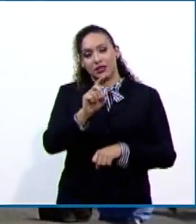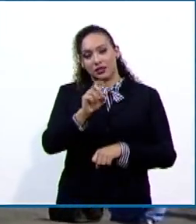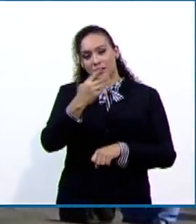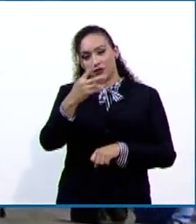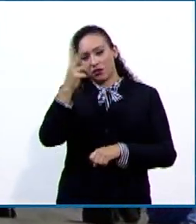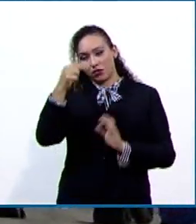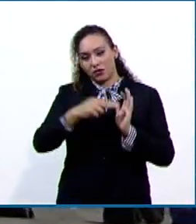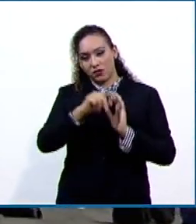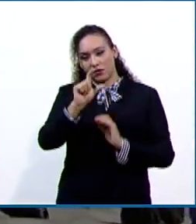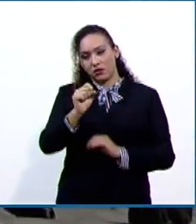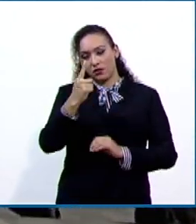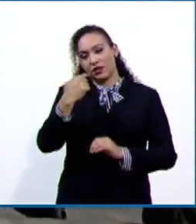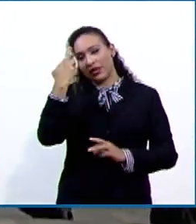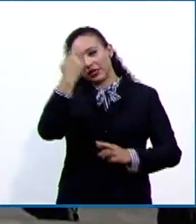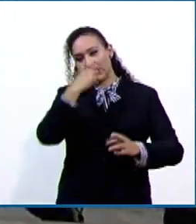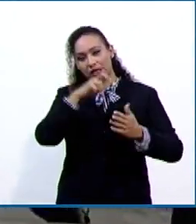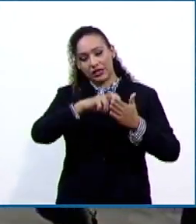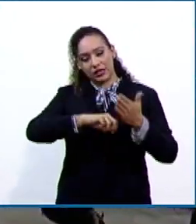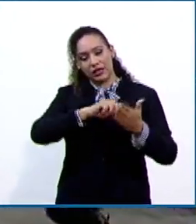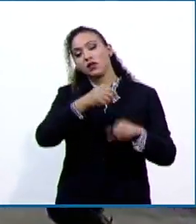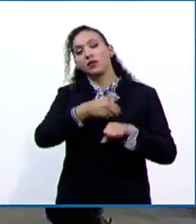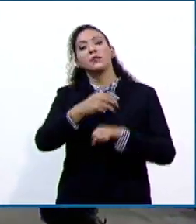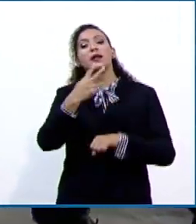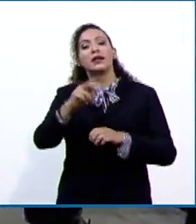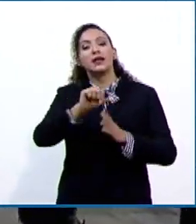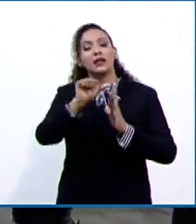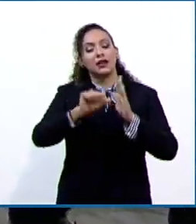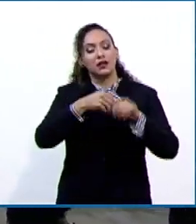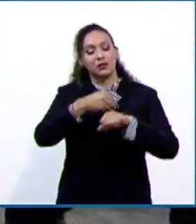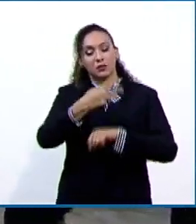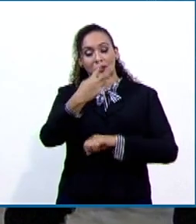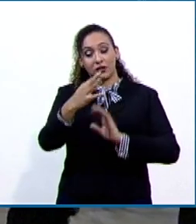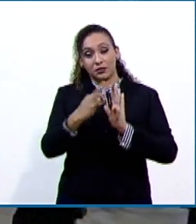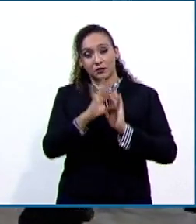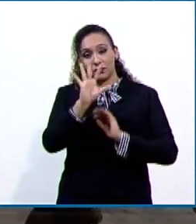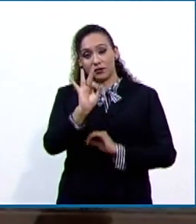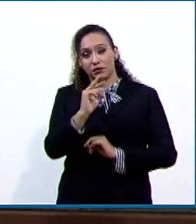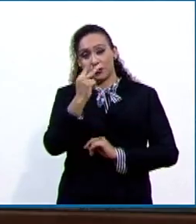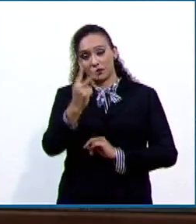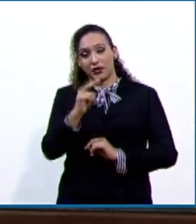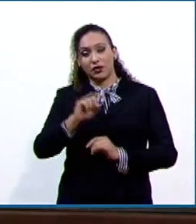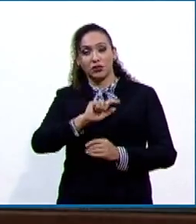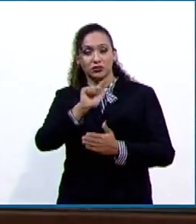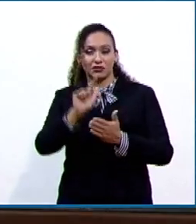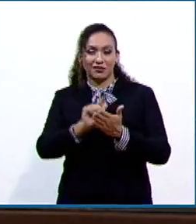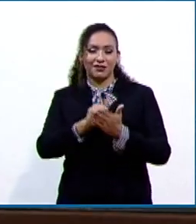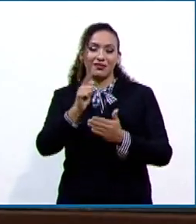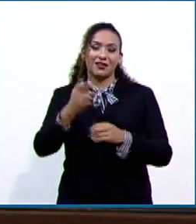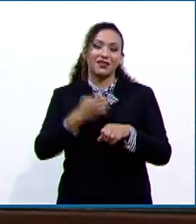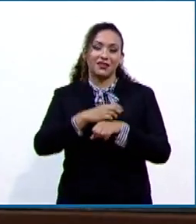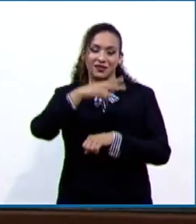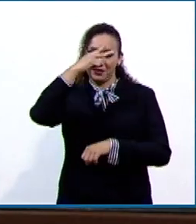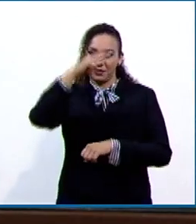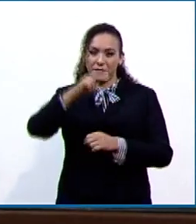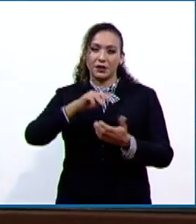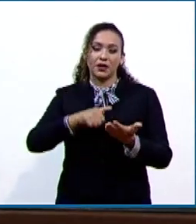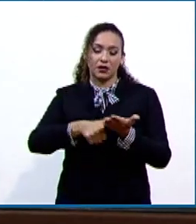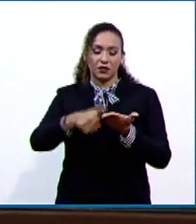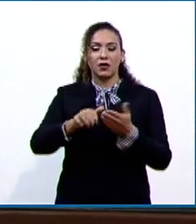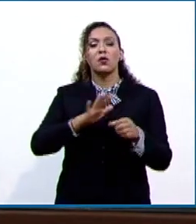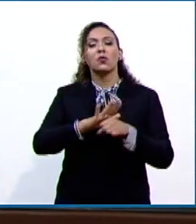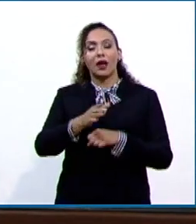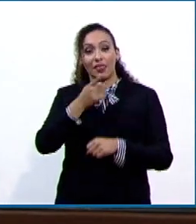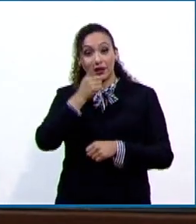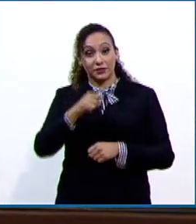124/2021, en la que invalidó la fracción tercera del artículo 3.42 del Código Civil del Estado de México, que incluía el